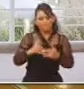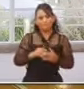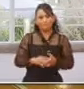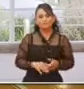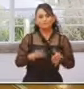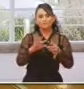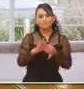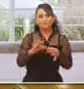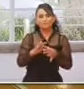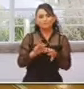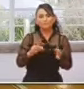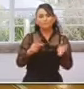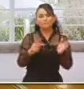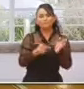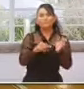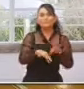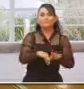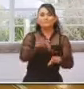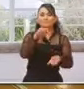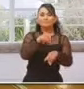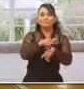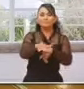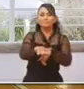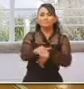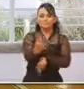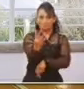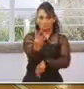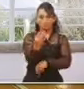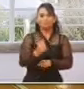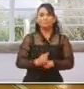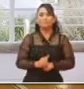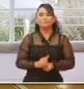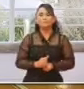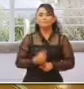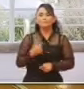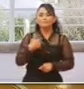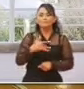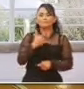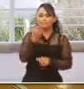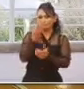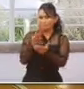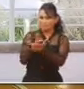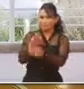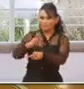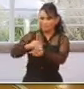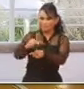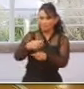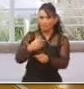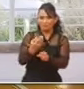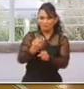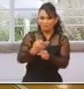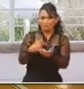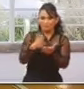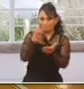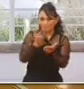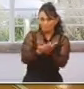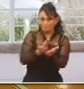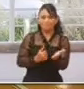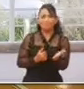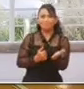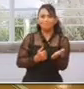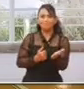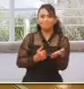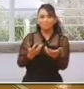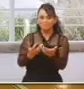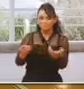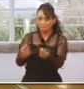del orden del día, referente al punto señalado con el número 4, me permito poner a su consideración el siguiente acuerdo. Se autoriza